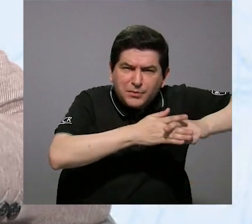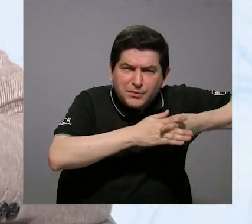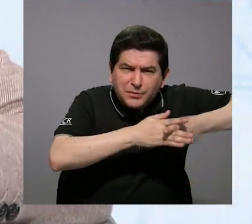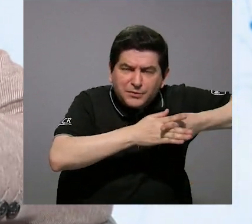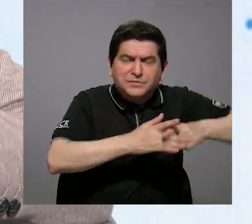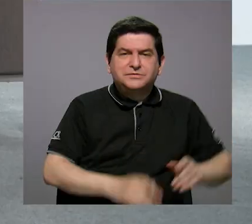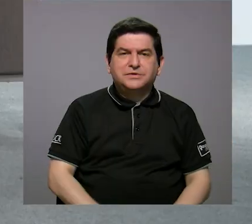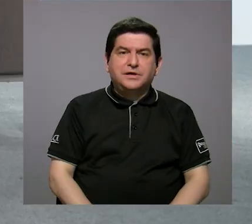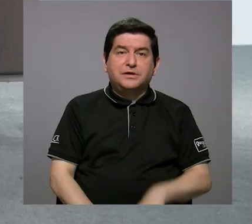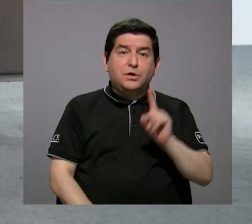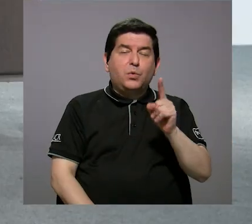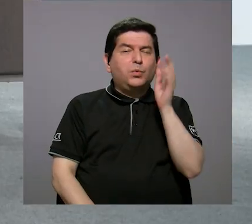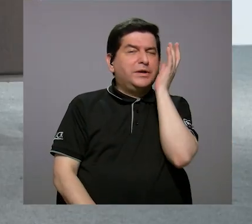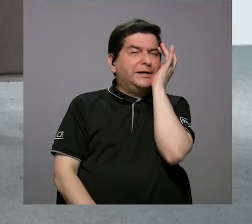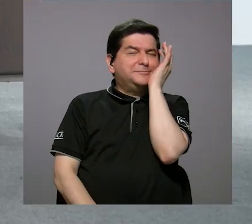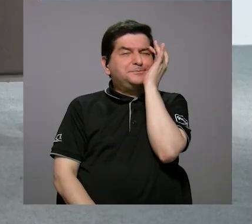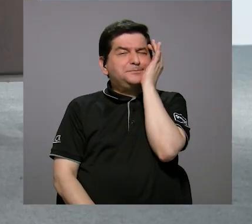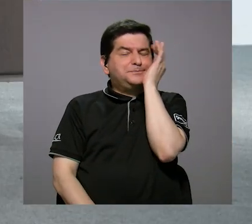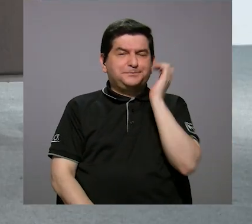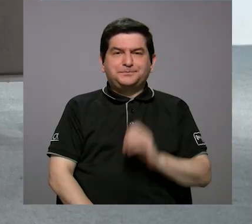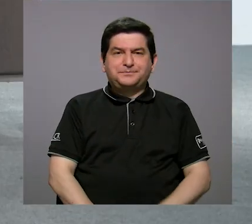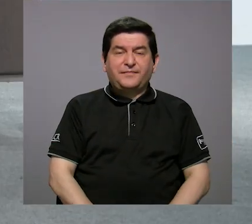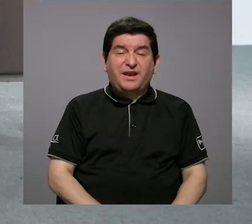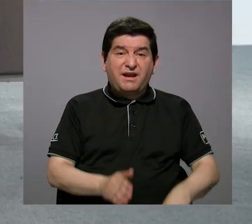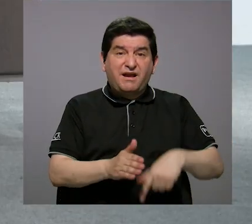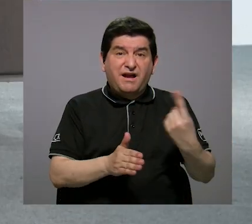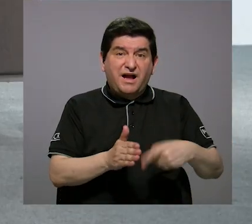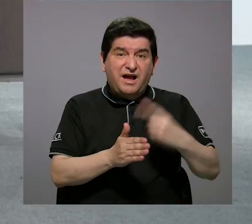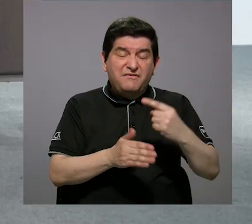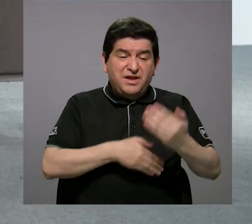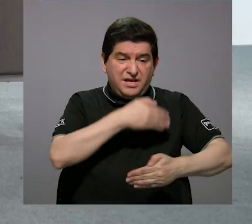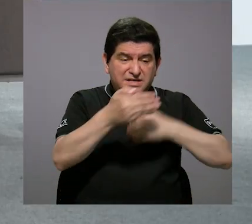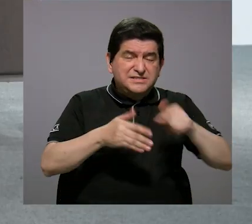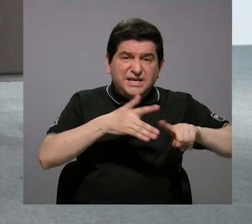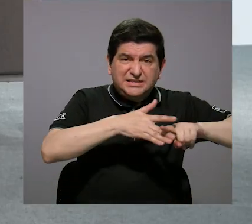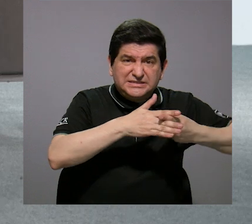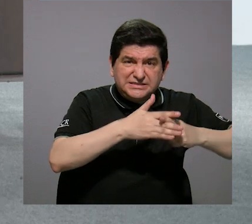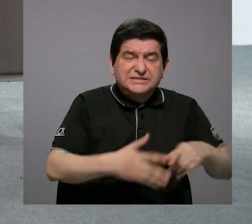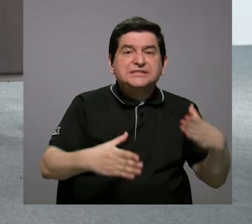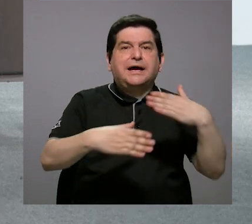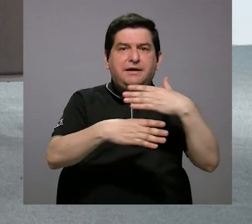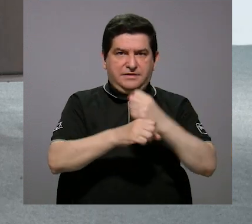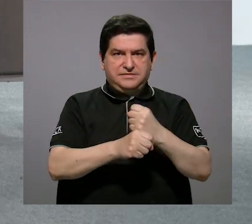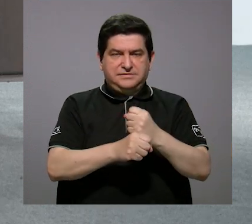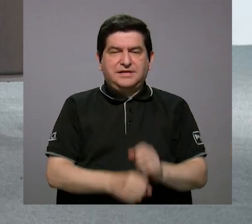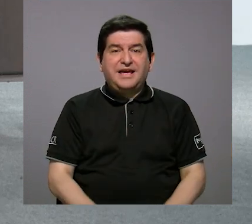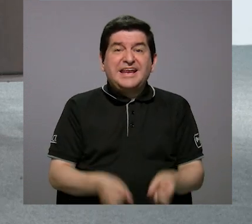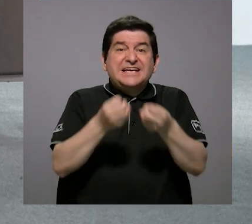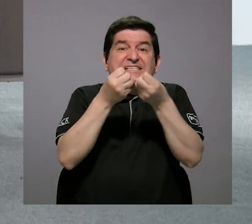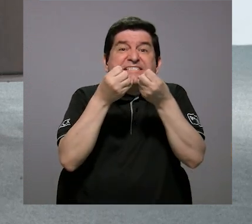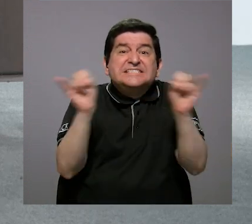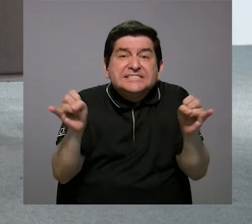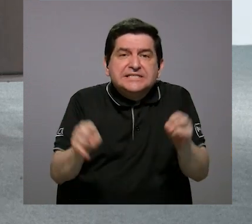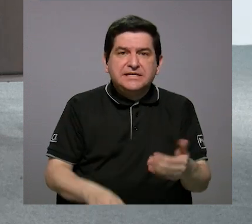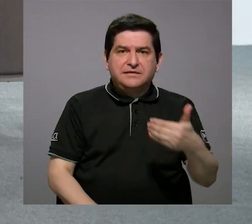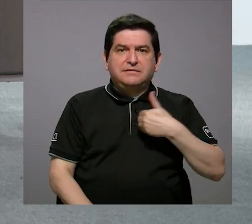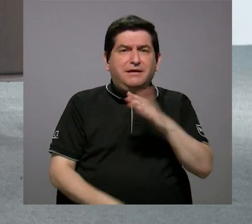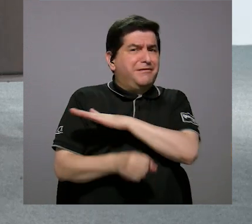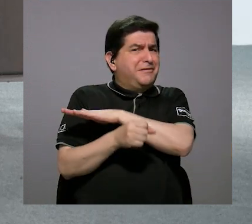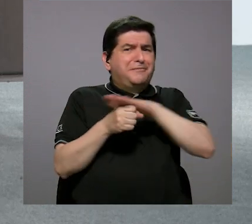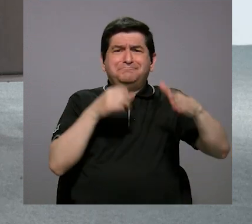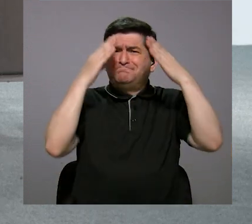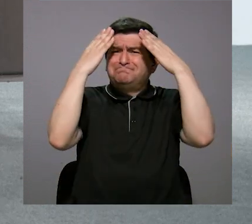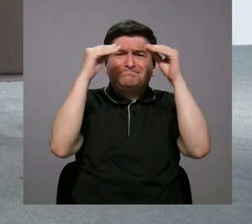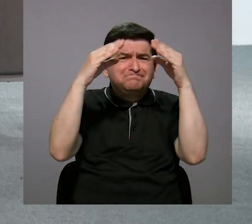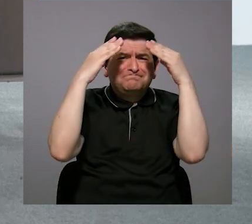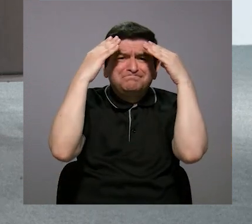y demás, una de las preocupaciones era que a veces los procesos de restauración se realizan sin tener la